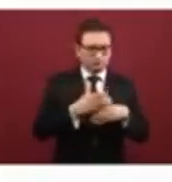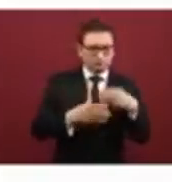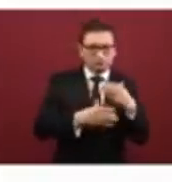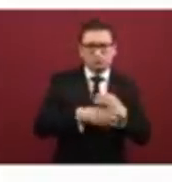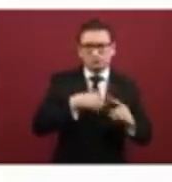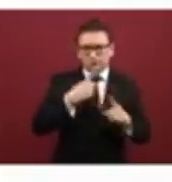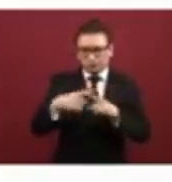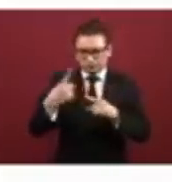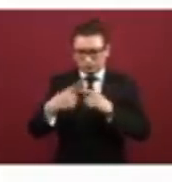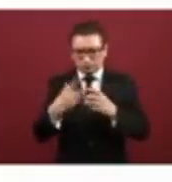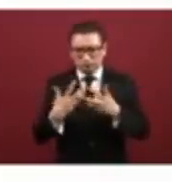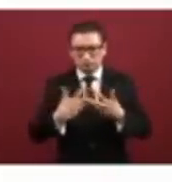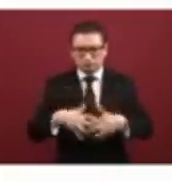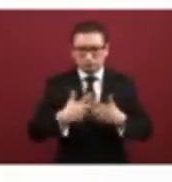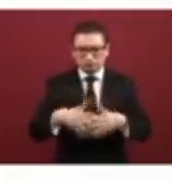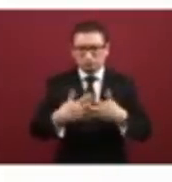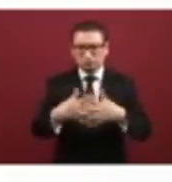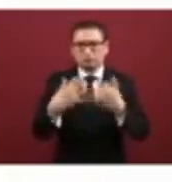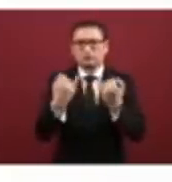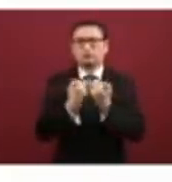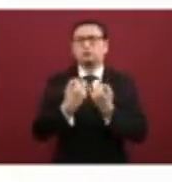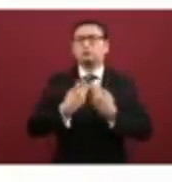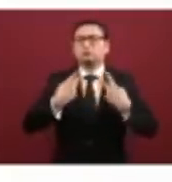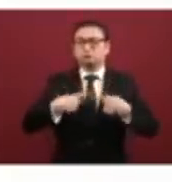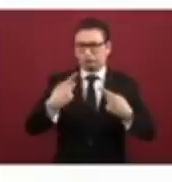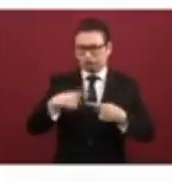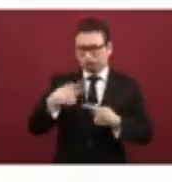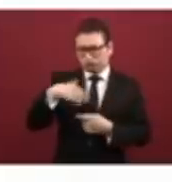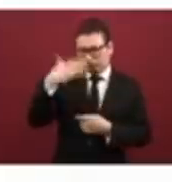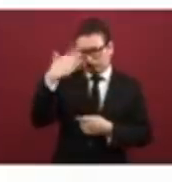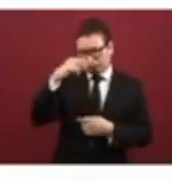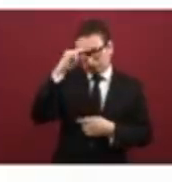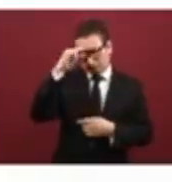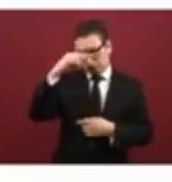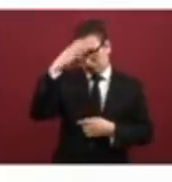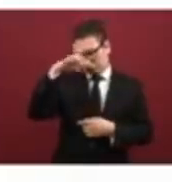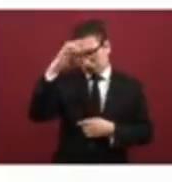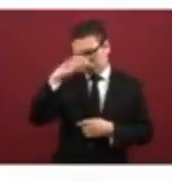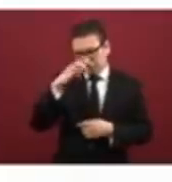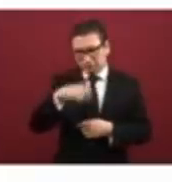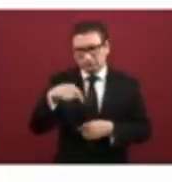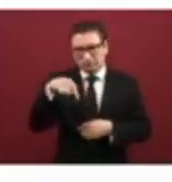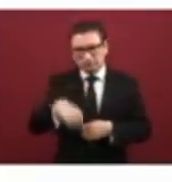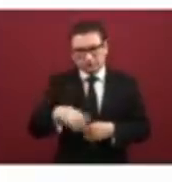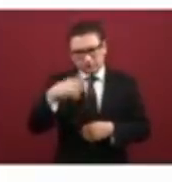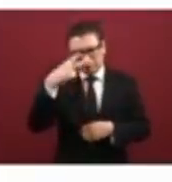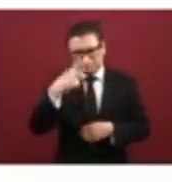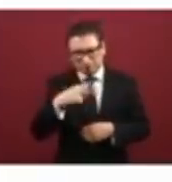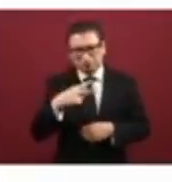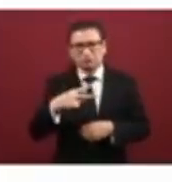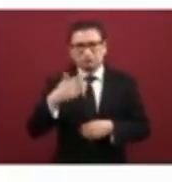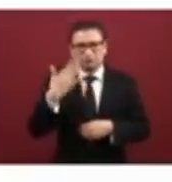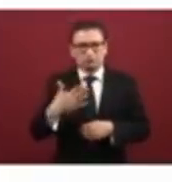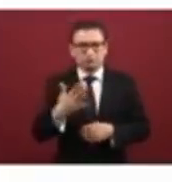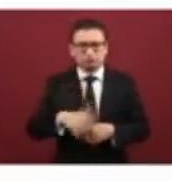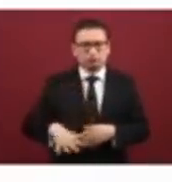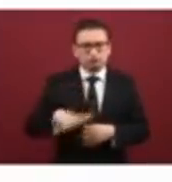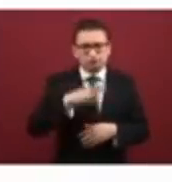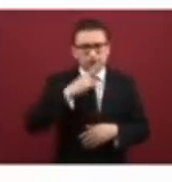la utilización de la mano de obra especializada, lo que nos llevará a garantizar el mayor contenido